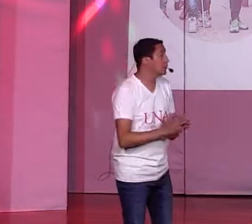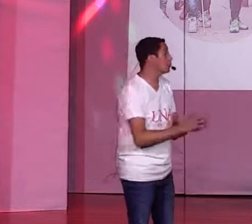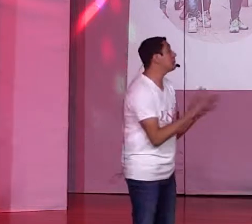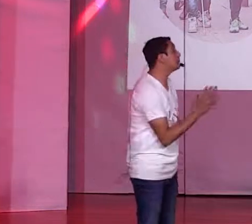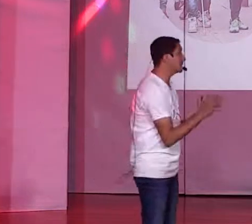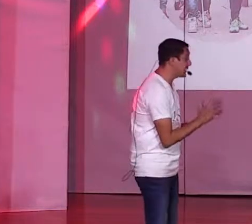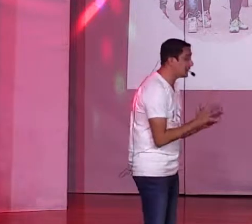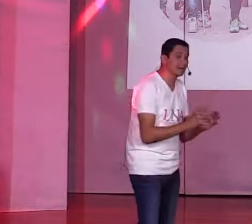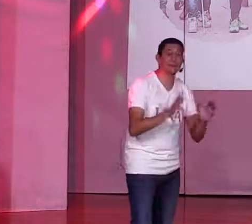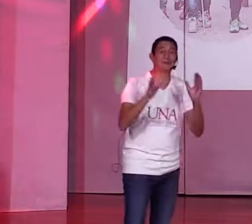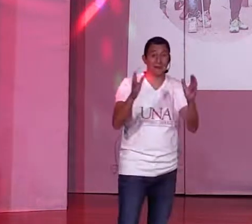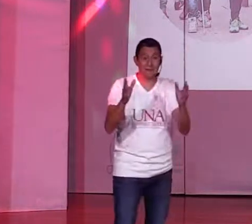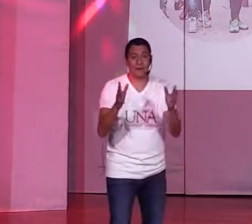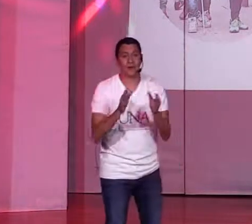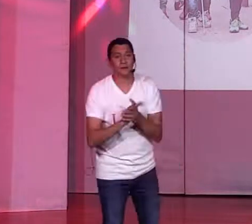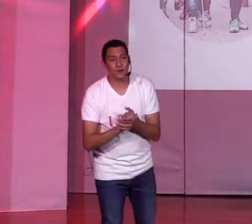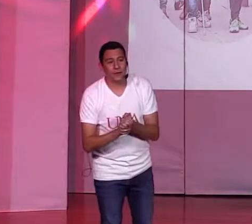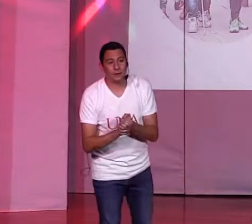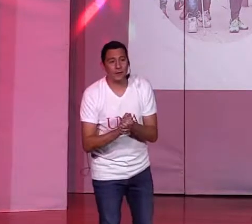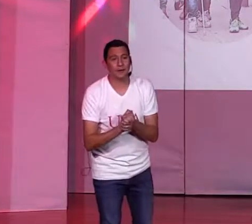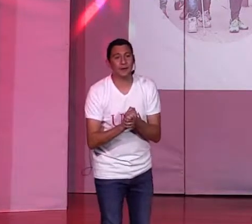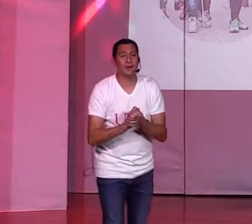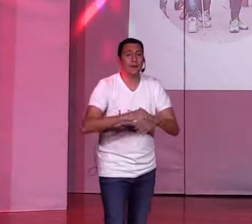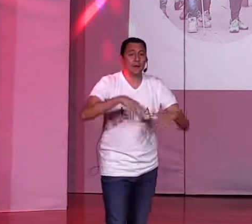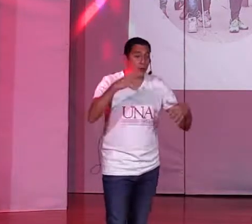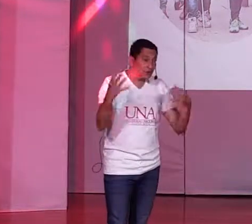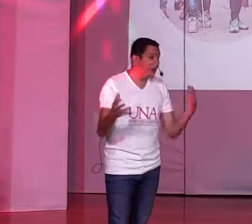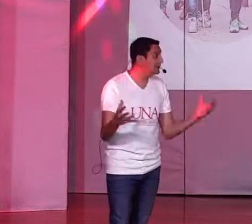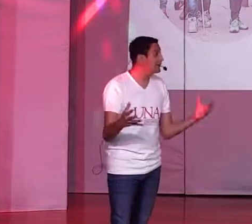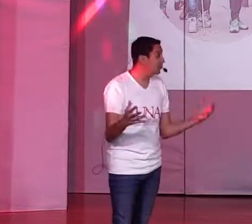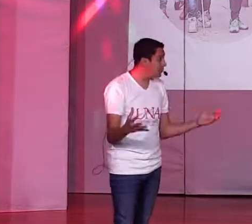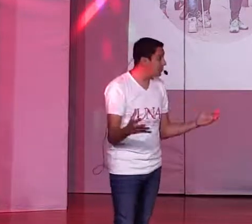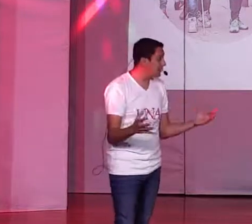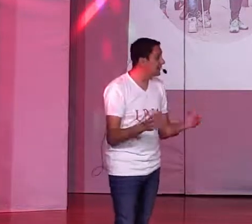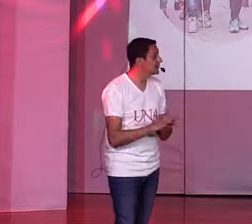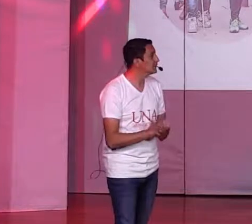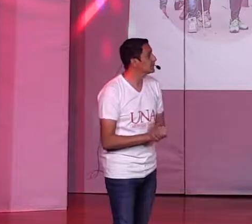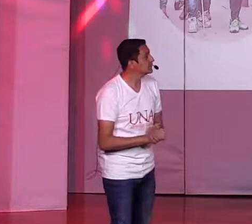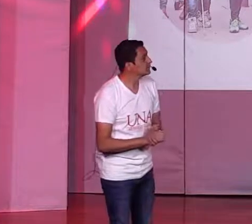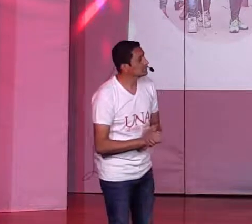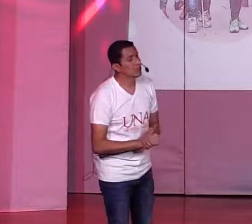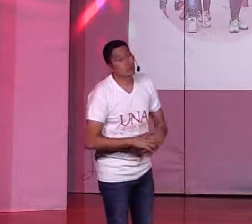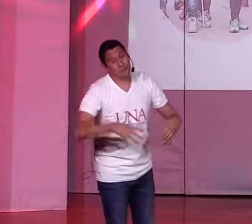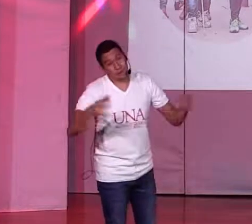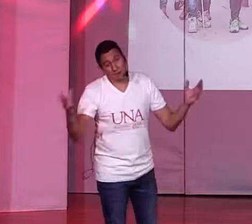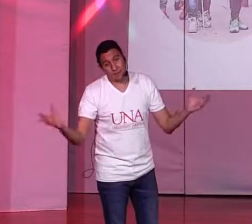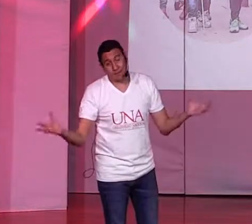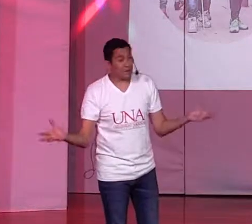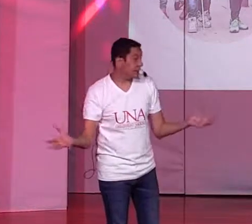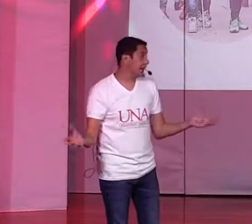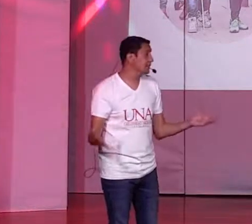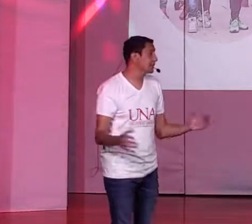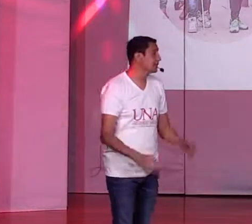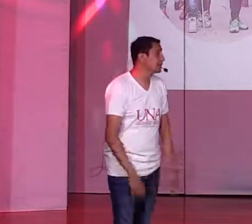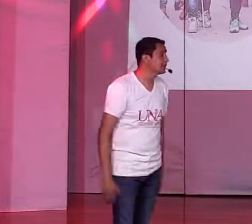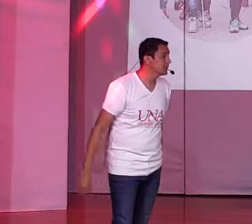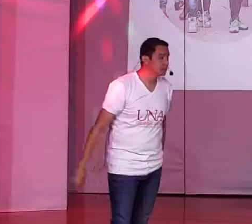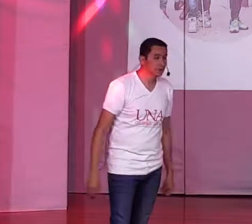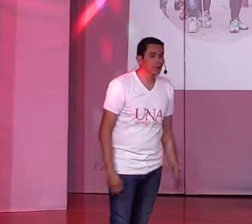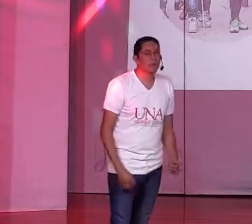Entonces, sí, lo importante es decirles a ellos que van a tener unidades de apoyo, ¿verdad? Amigos. También